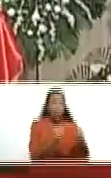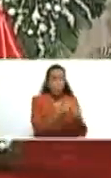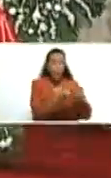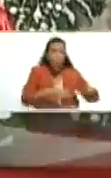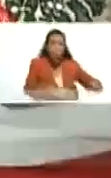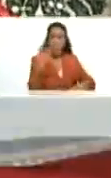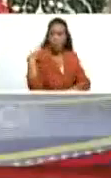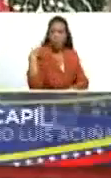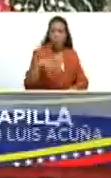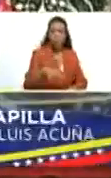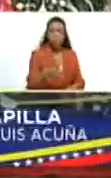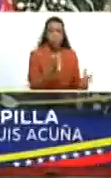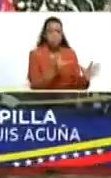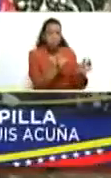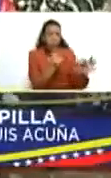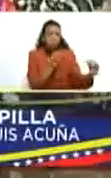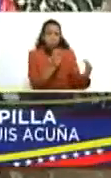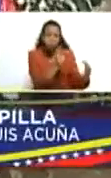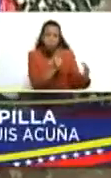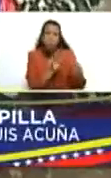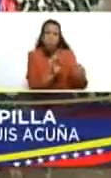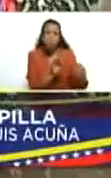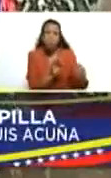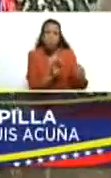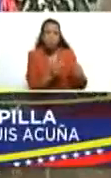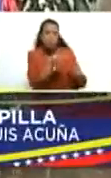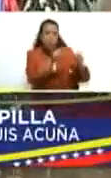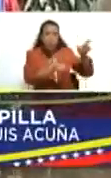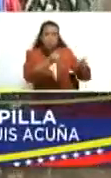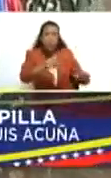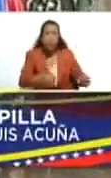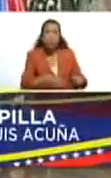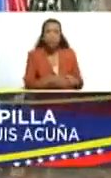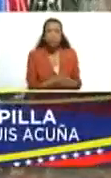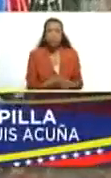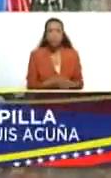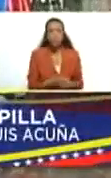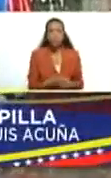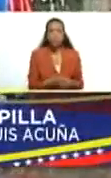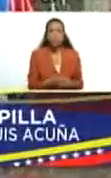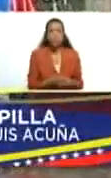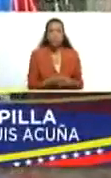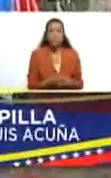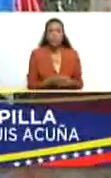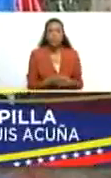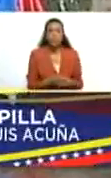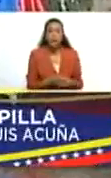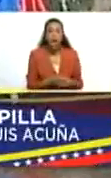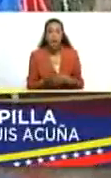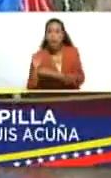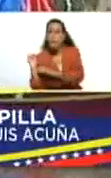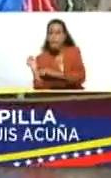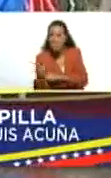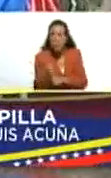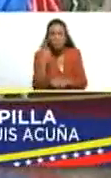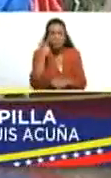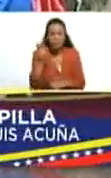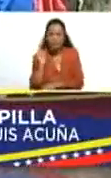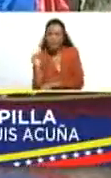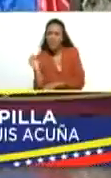ver a los Orioles de Baltimore, a los Medias Rojas de Boston, ¿qué se